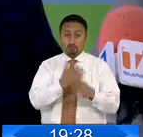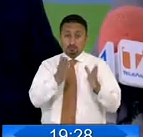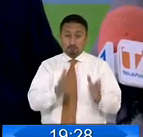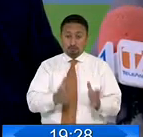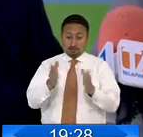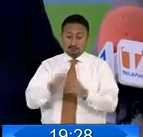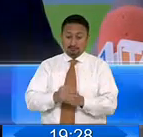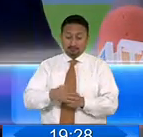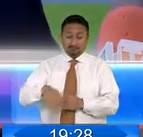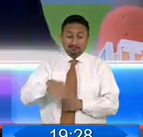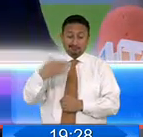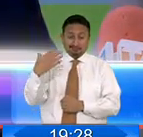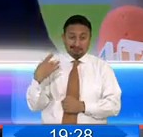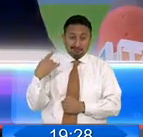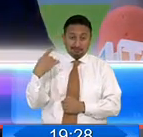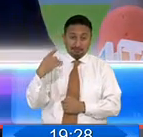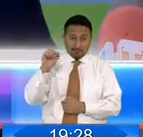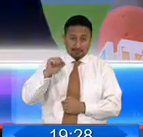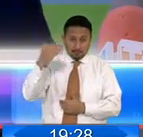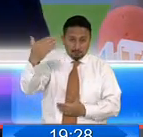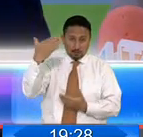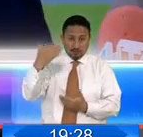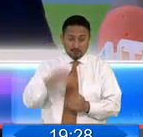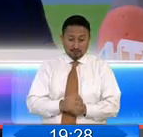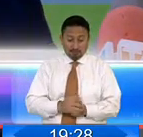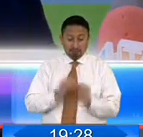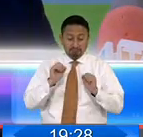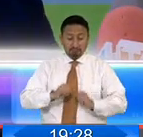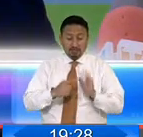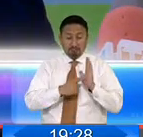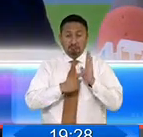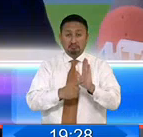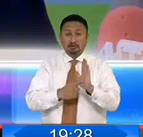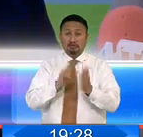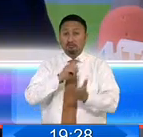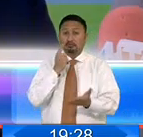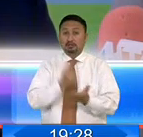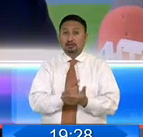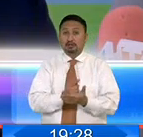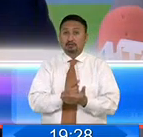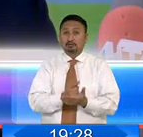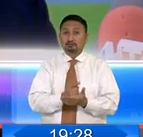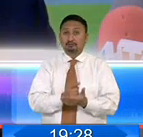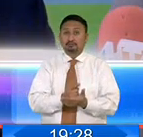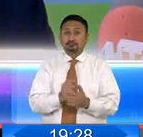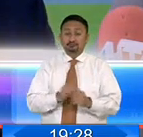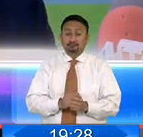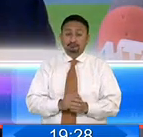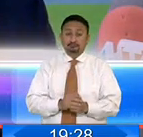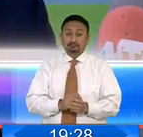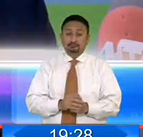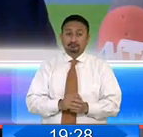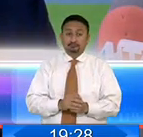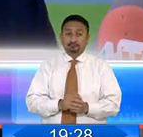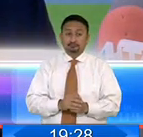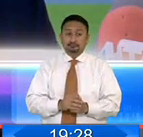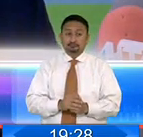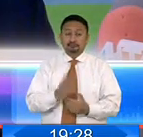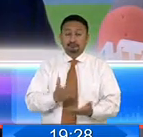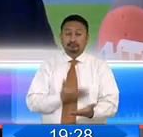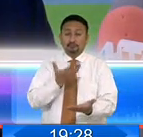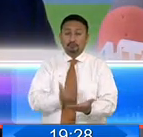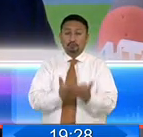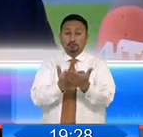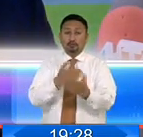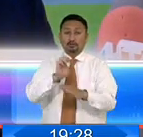voluntad política de hacer ver la verdad que fue puesta la